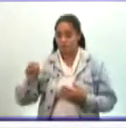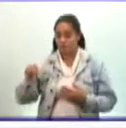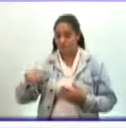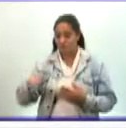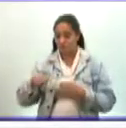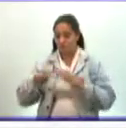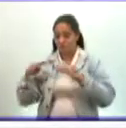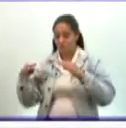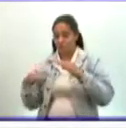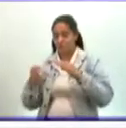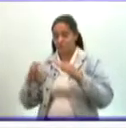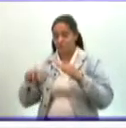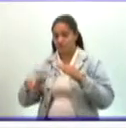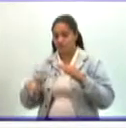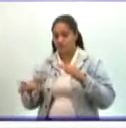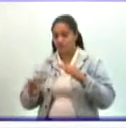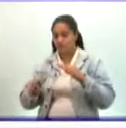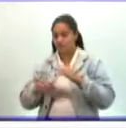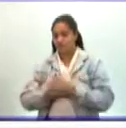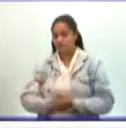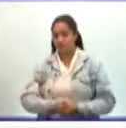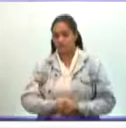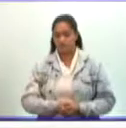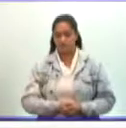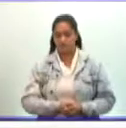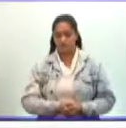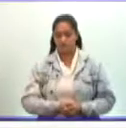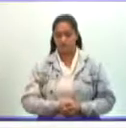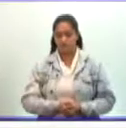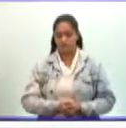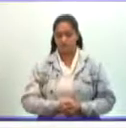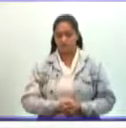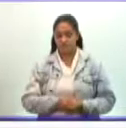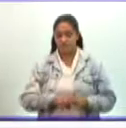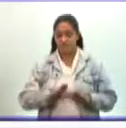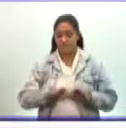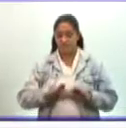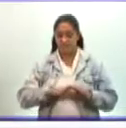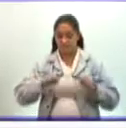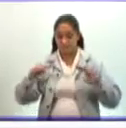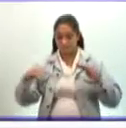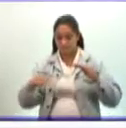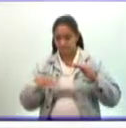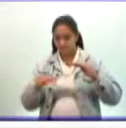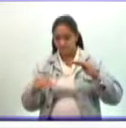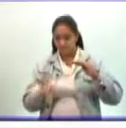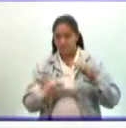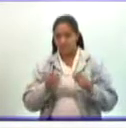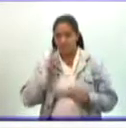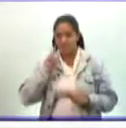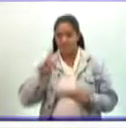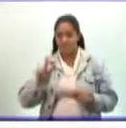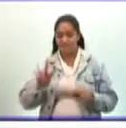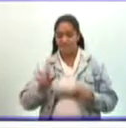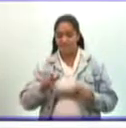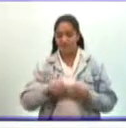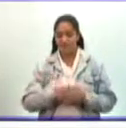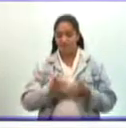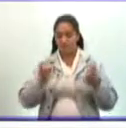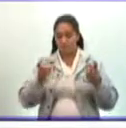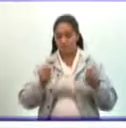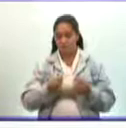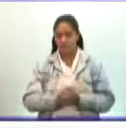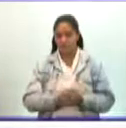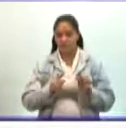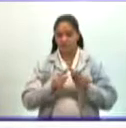QR. Correcto. Ahora debes sustituir los valores de las longitudes de